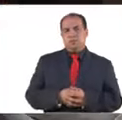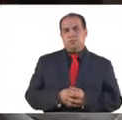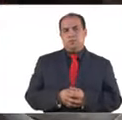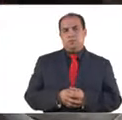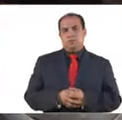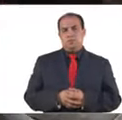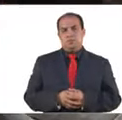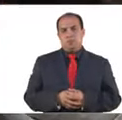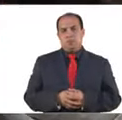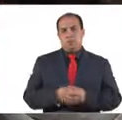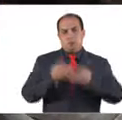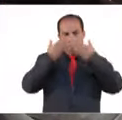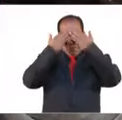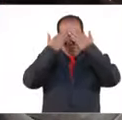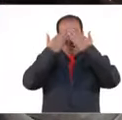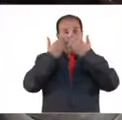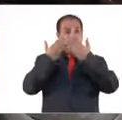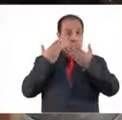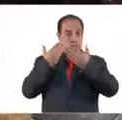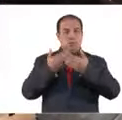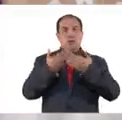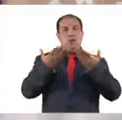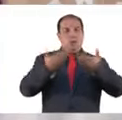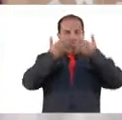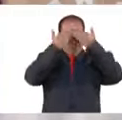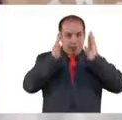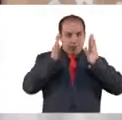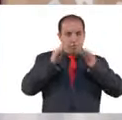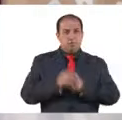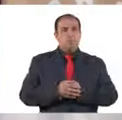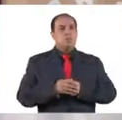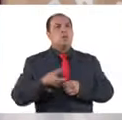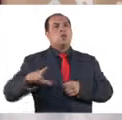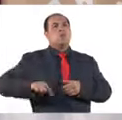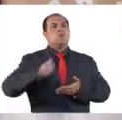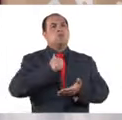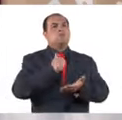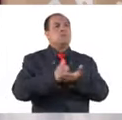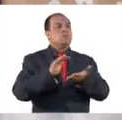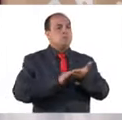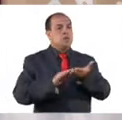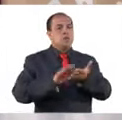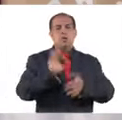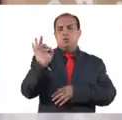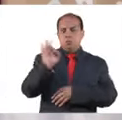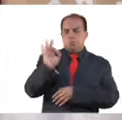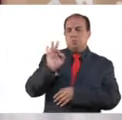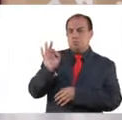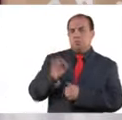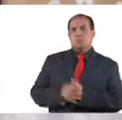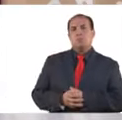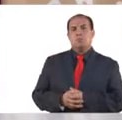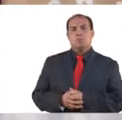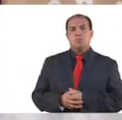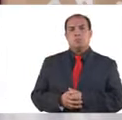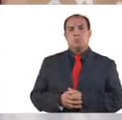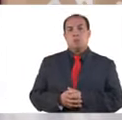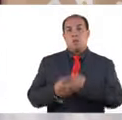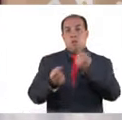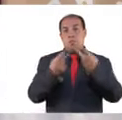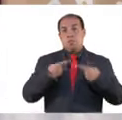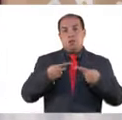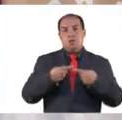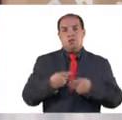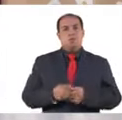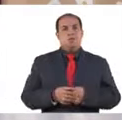¿Y serían borradas por el gobierno de la ciudad? Pues sí, probablemente, porque como a cualquier persona, una